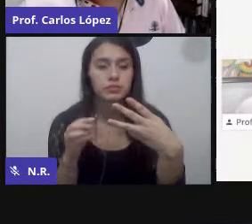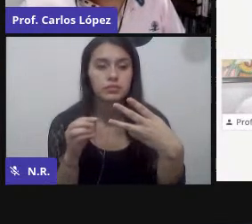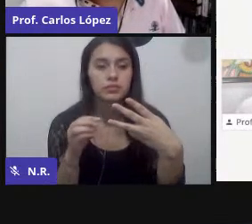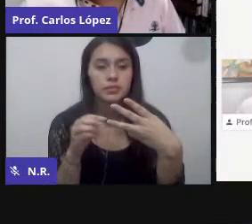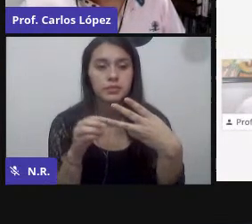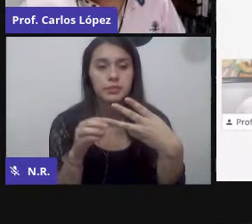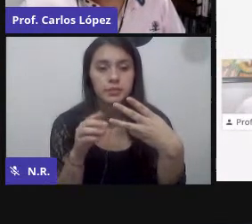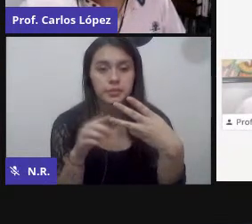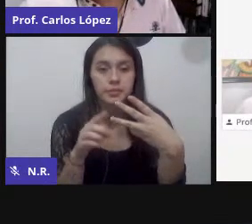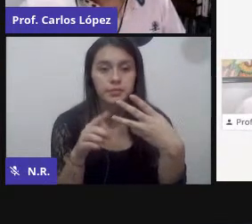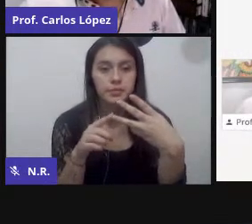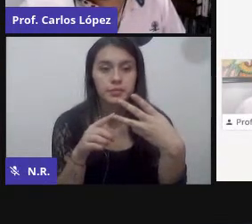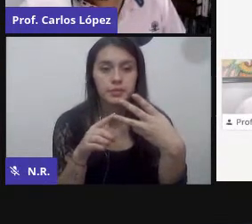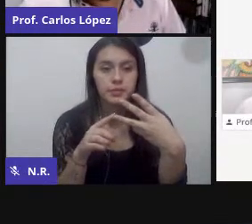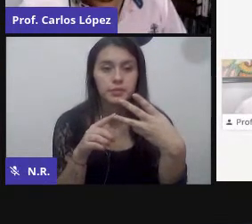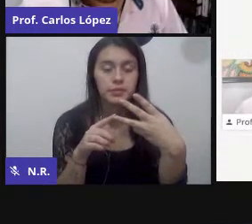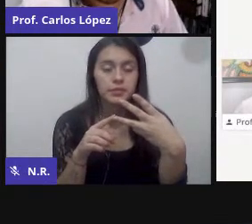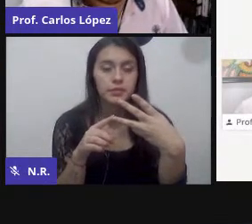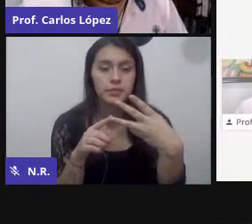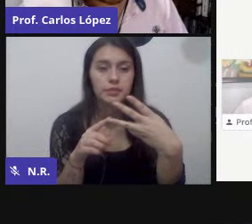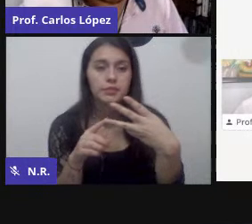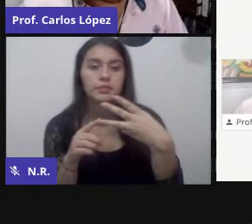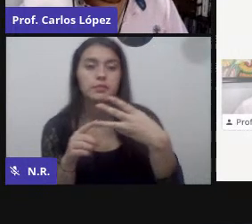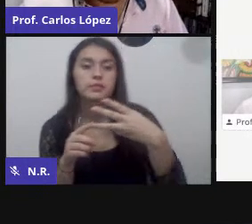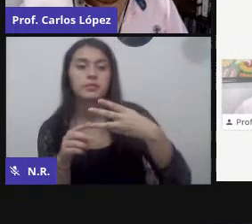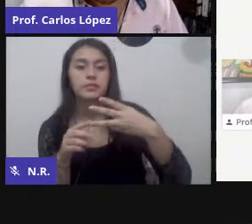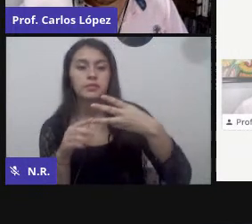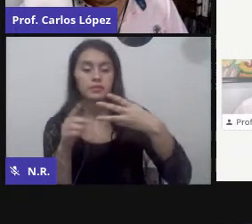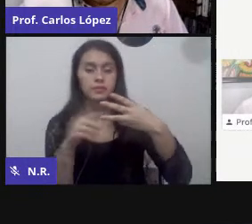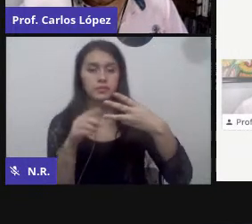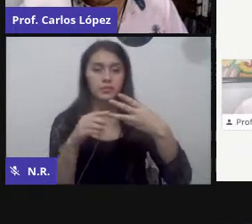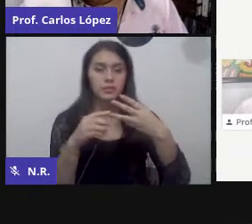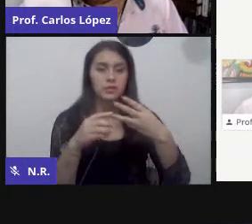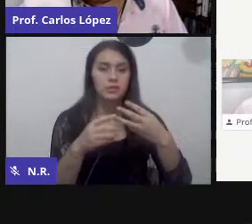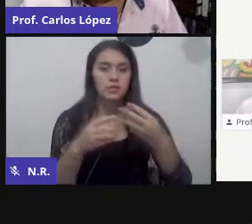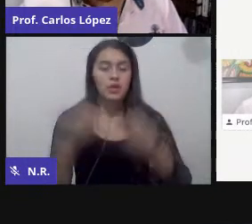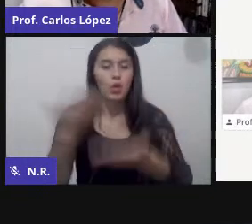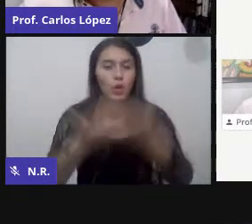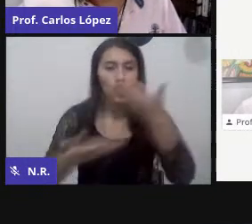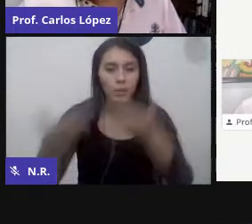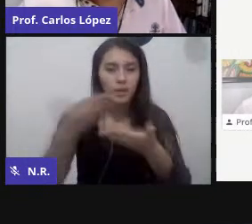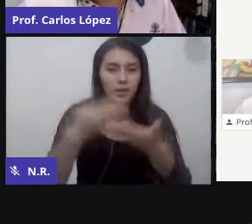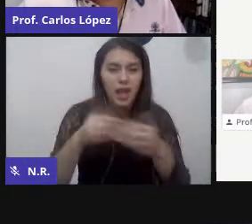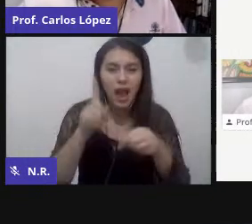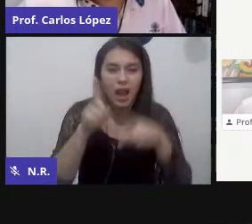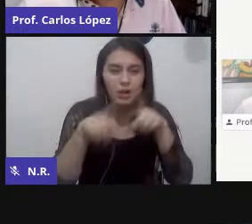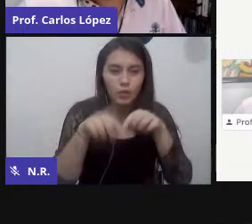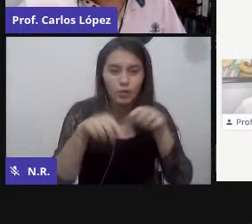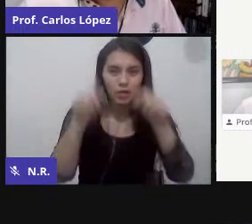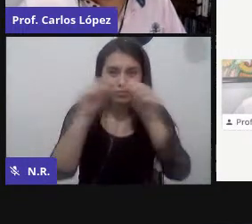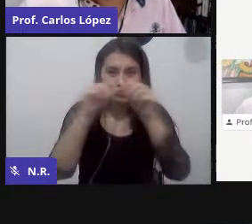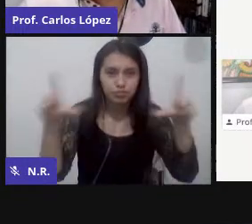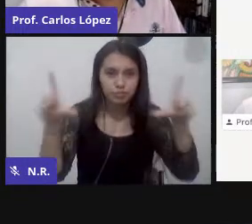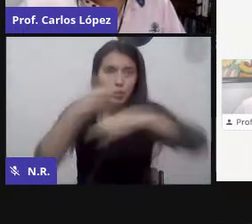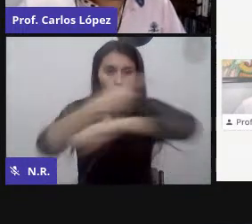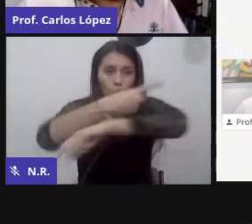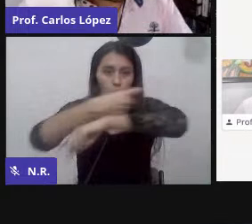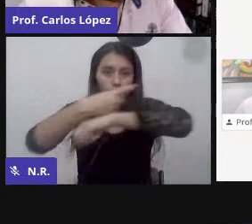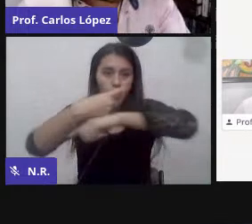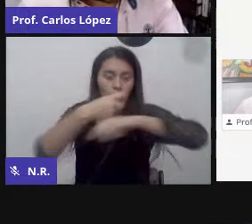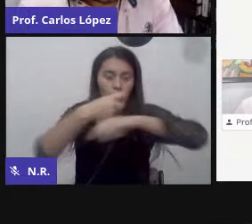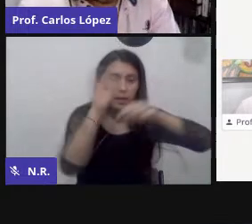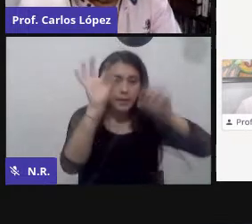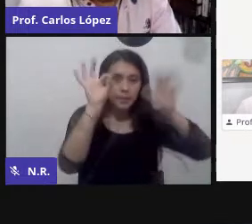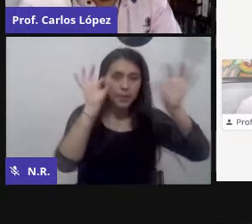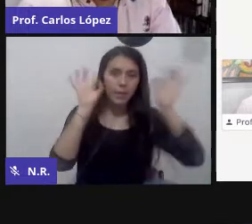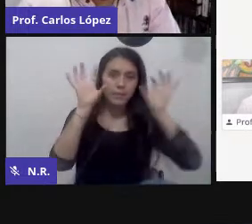transmisión. O, si lo desea, también puede uno compartir las pestañas del navegador. En este caso, como estamos nosotros trabajando